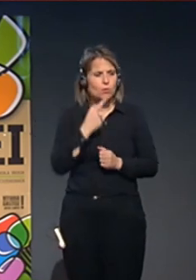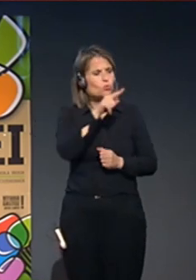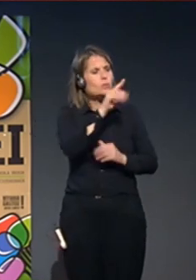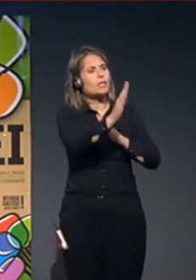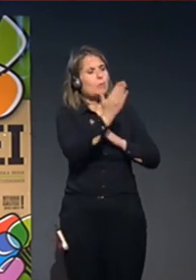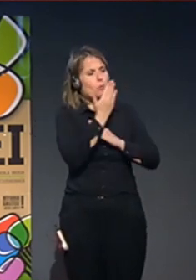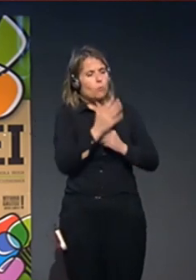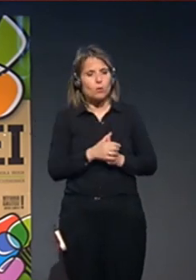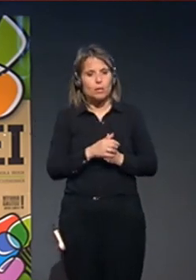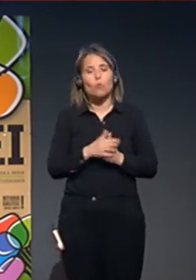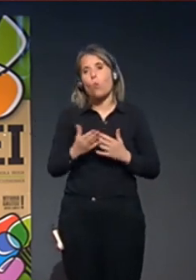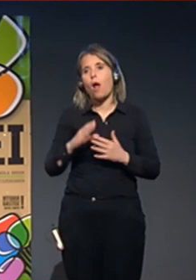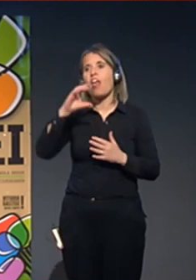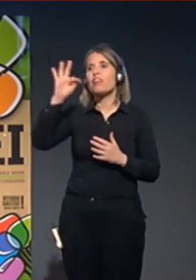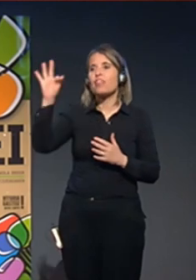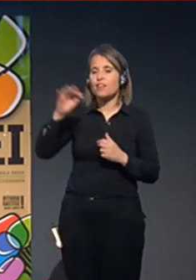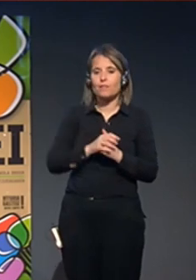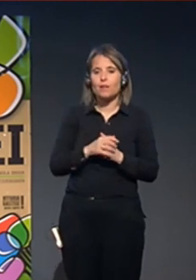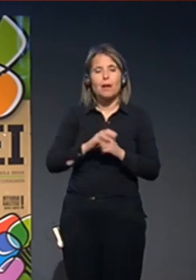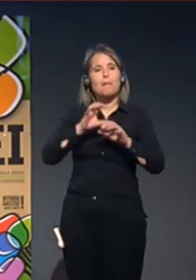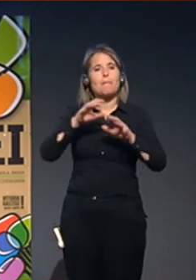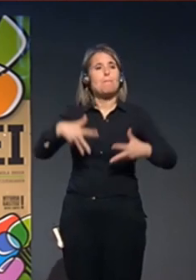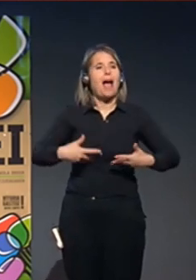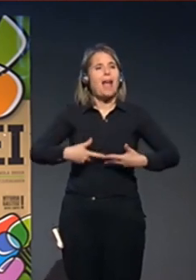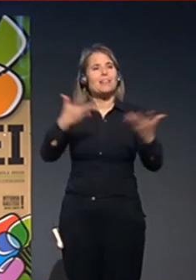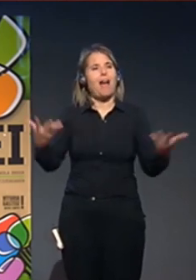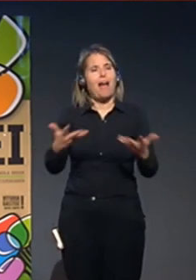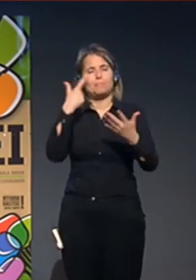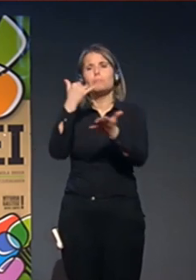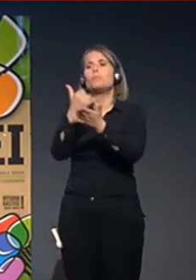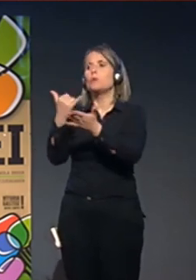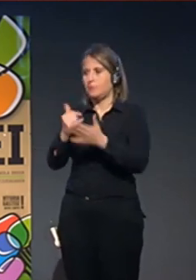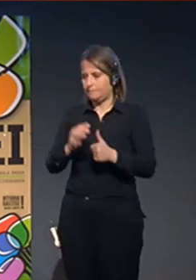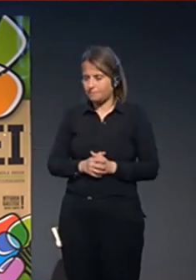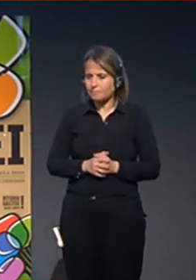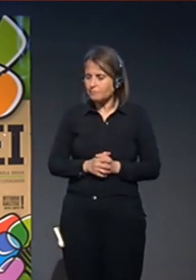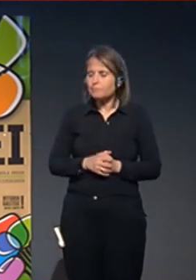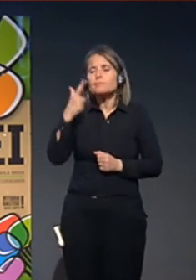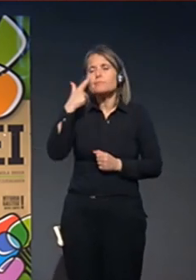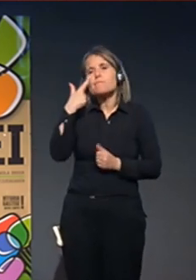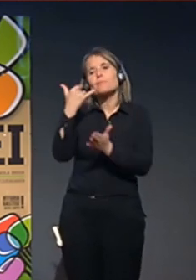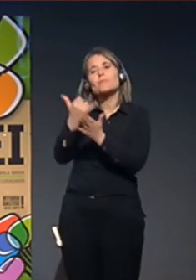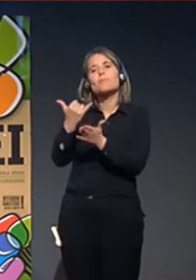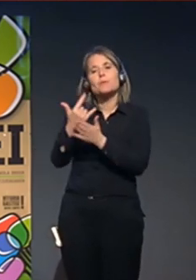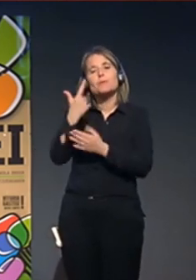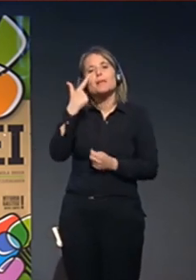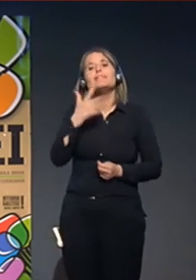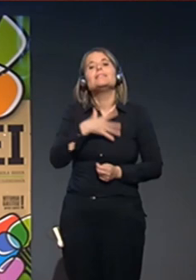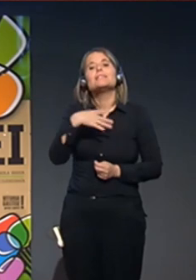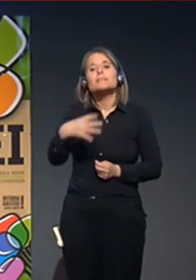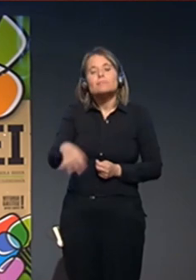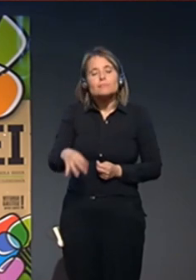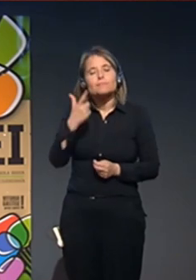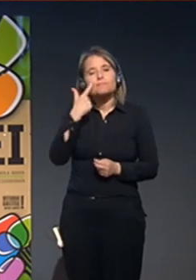propone Pues el fip entonces esos países se rieron Pero entonces vamos a hacer una prueba vamos a vamos a ver si es posible